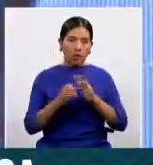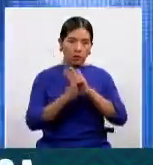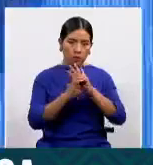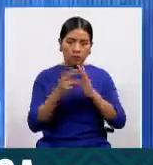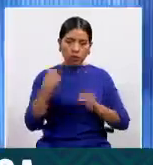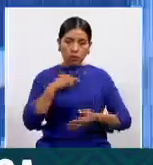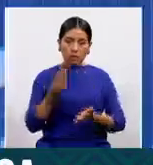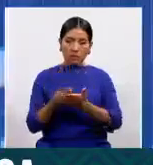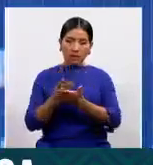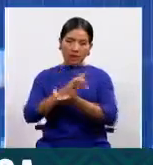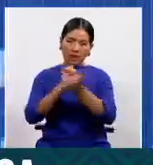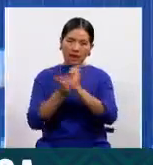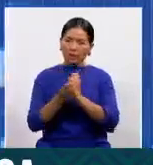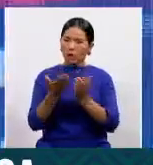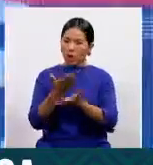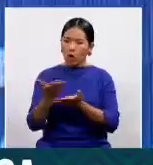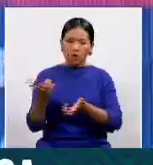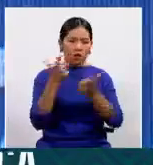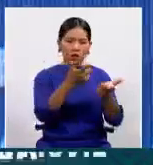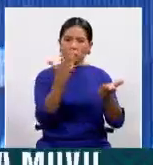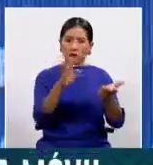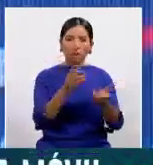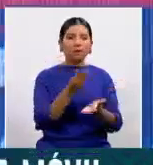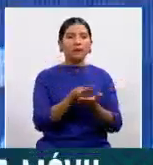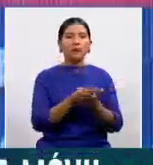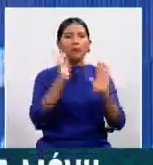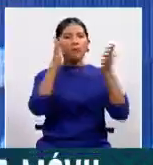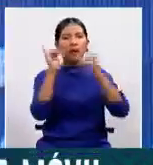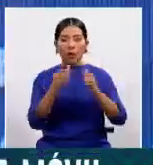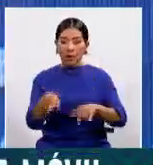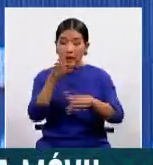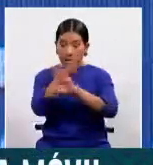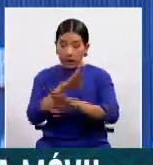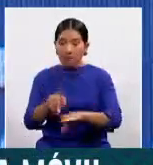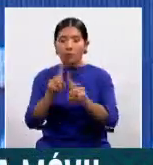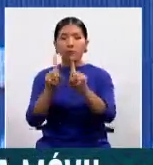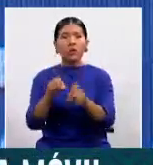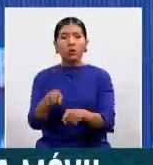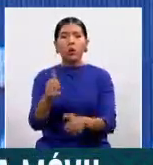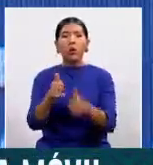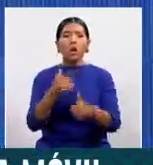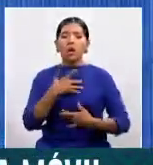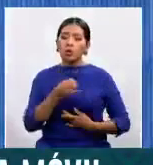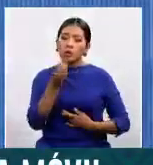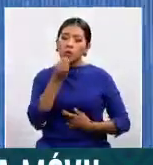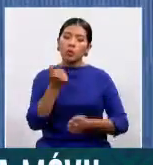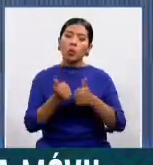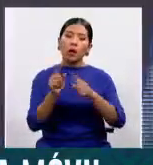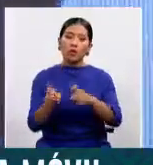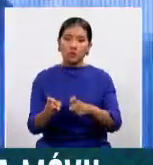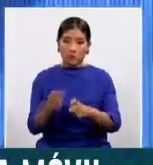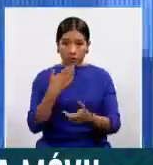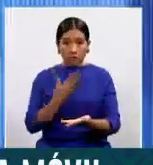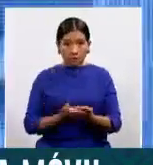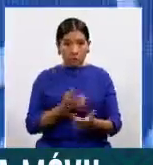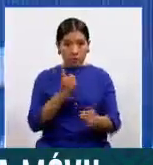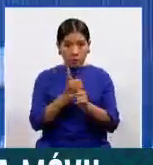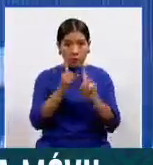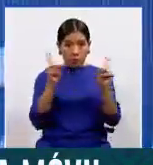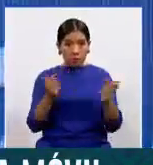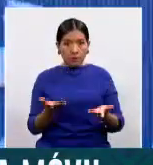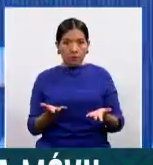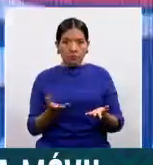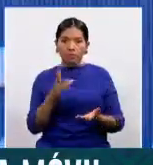billetera móvil, sería tan absurdo como pedirles a los niños del desayuno escolar que ellos decidan qué productos van a consumir. Hay un